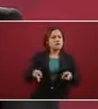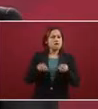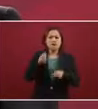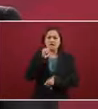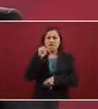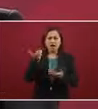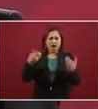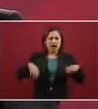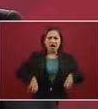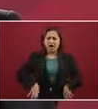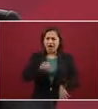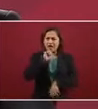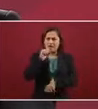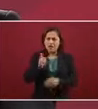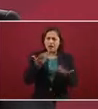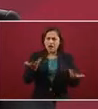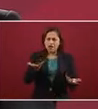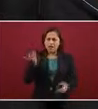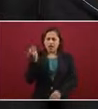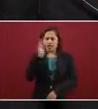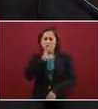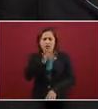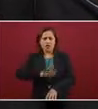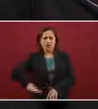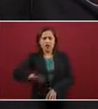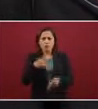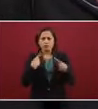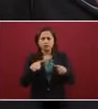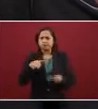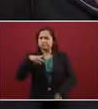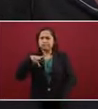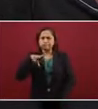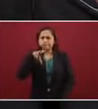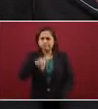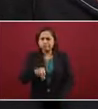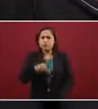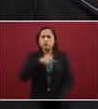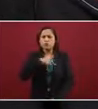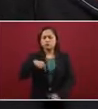el no traicionar al pueblo, el actuar con honestidad.